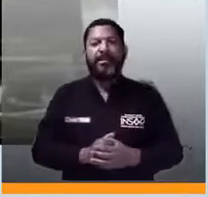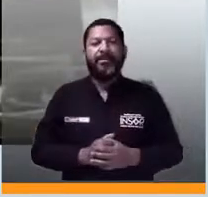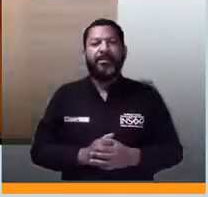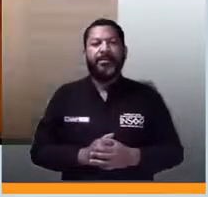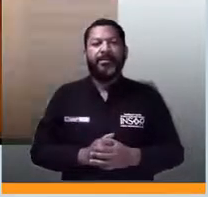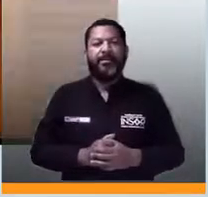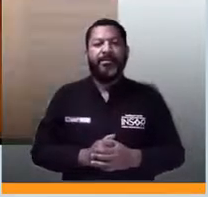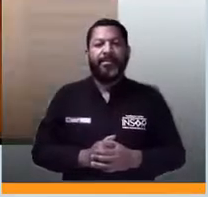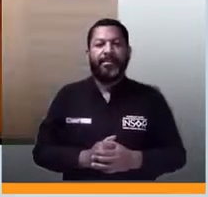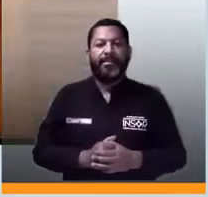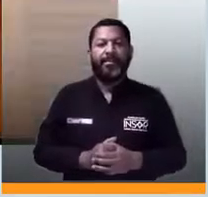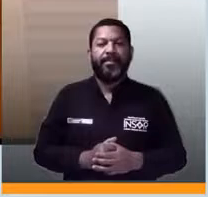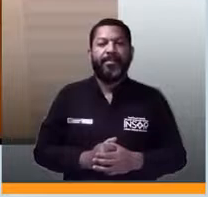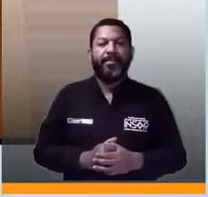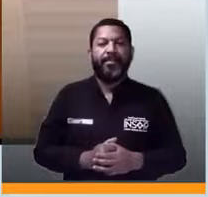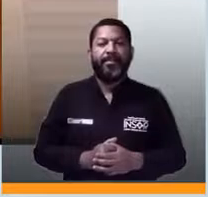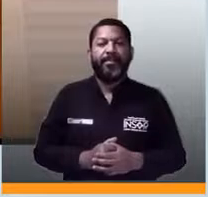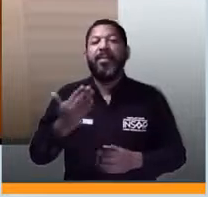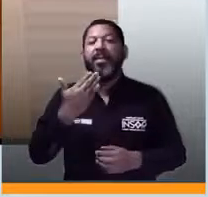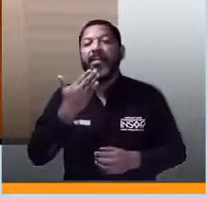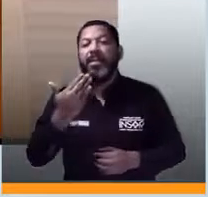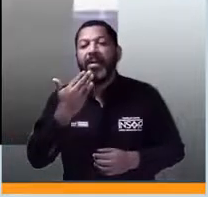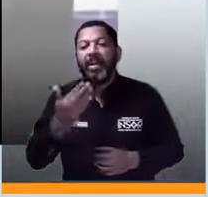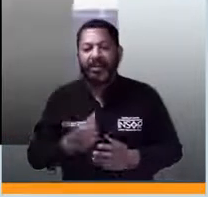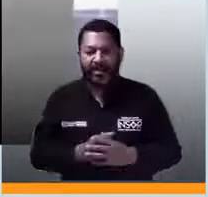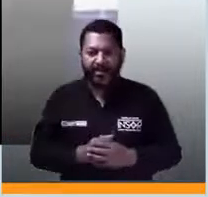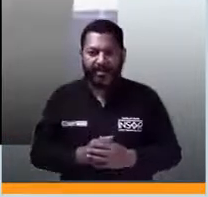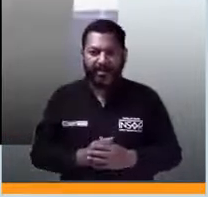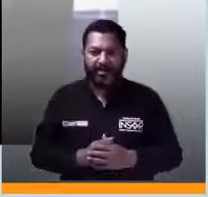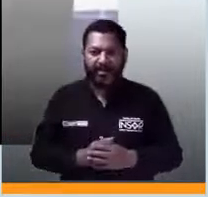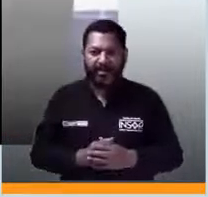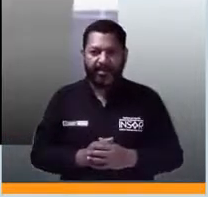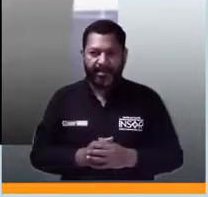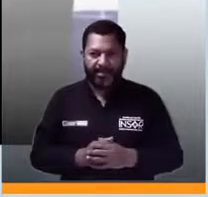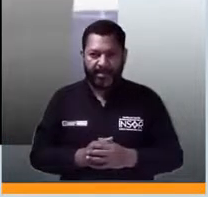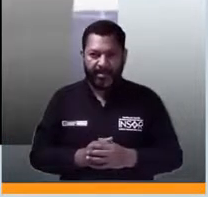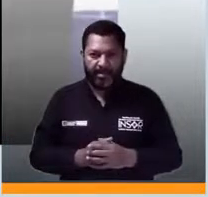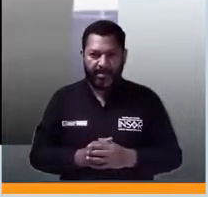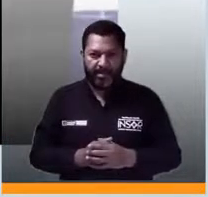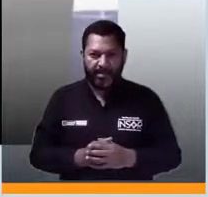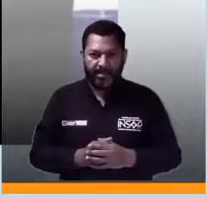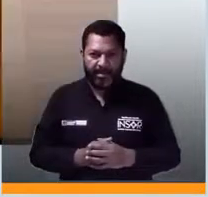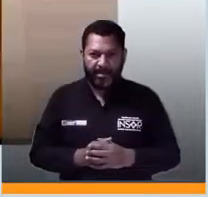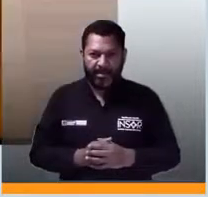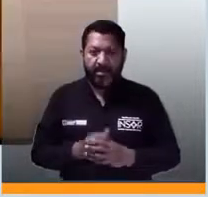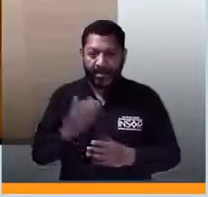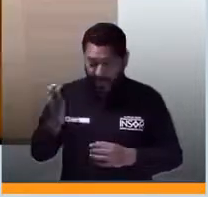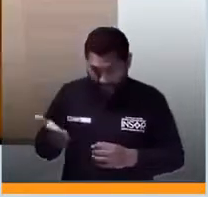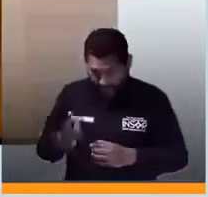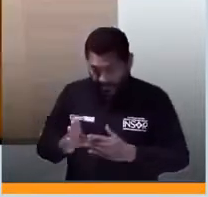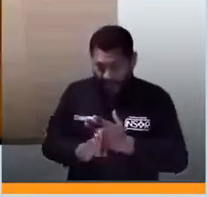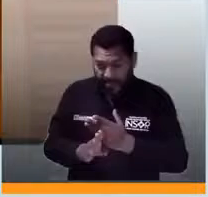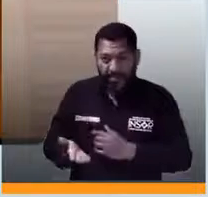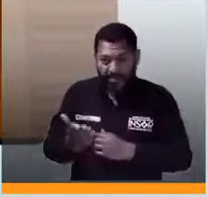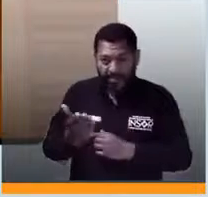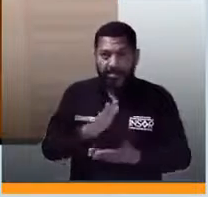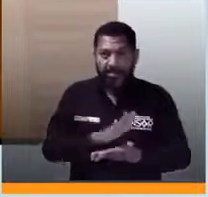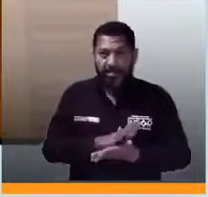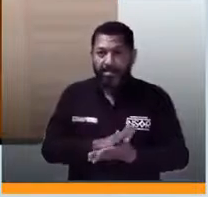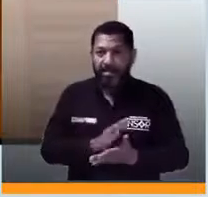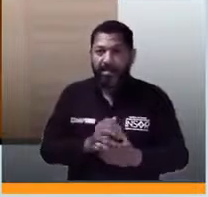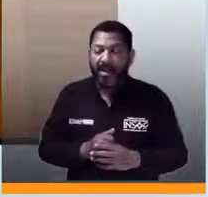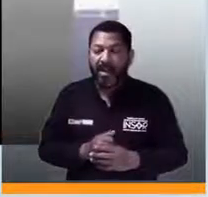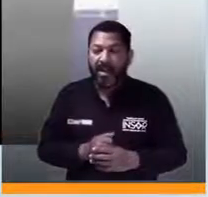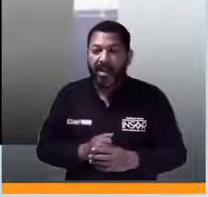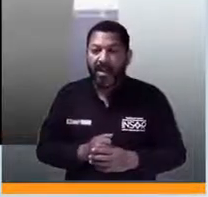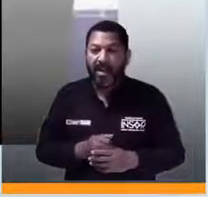Muchas gracias. Yo quisiera... Bueno, no. No, hágale, tranquilo. Ya que rector. No dividió